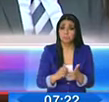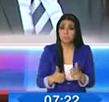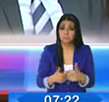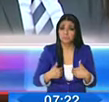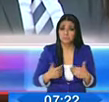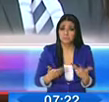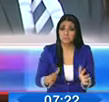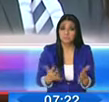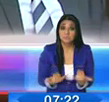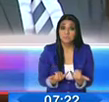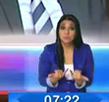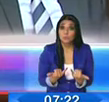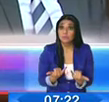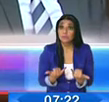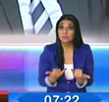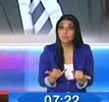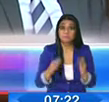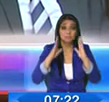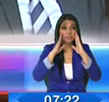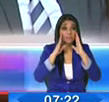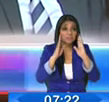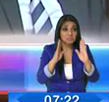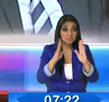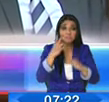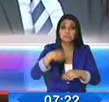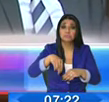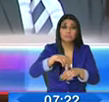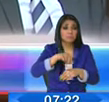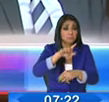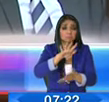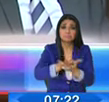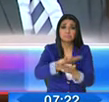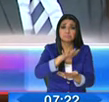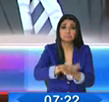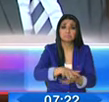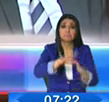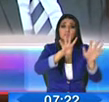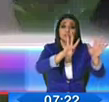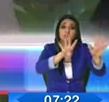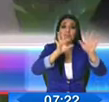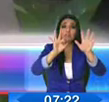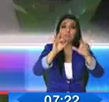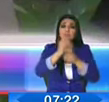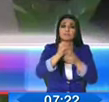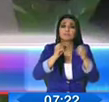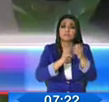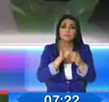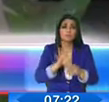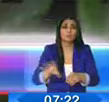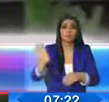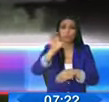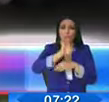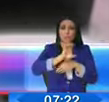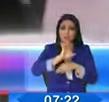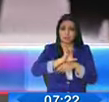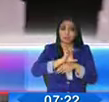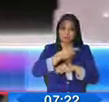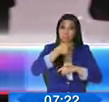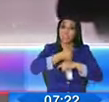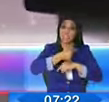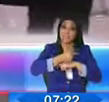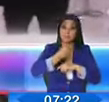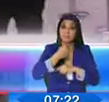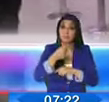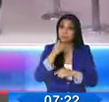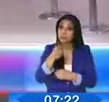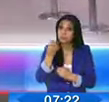en este rato estamos atendiendo normalmente repito en 98 oficinas del país el gerente pide que cualquier información se solicite a